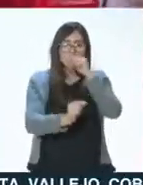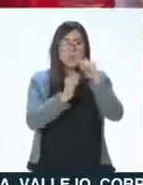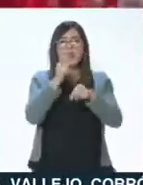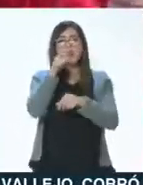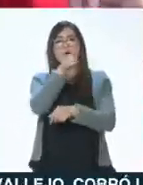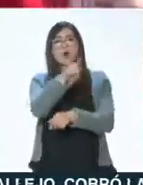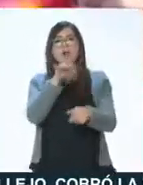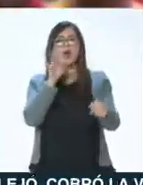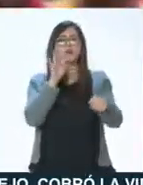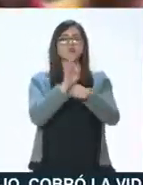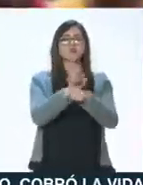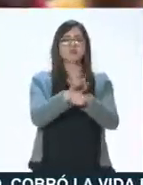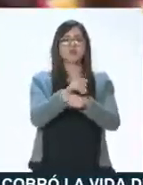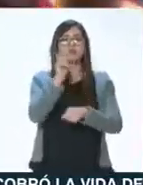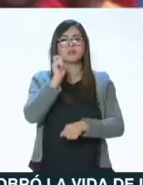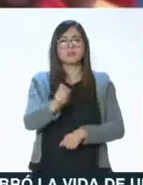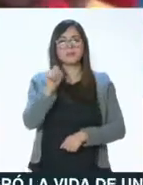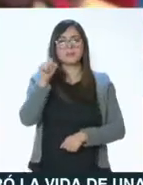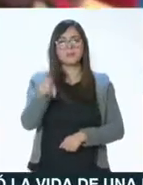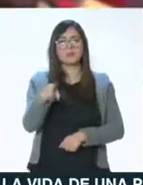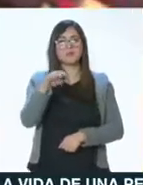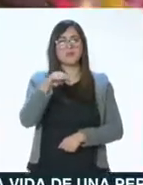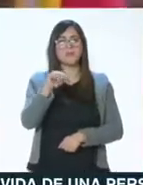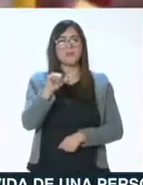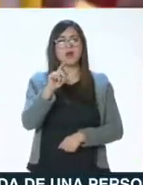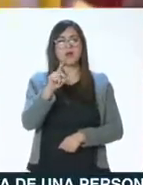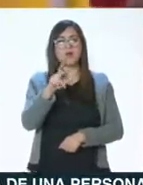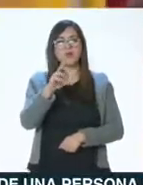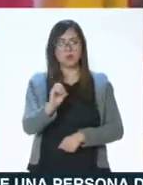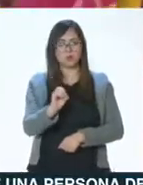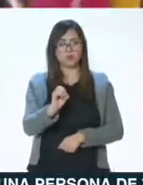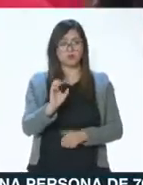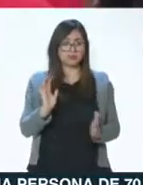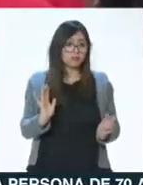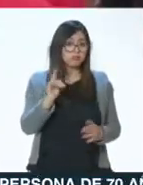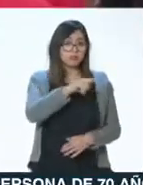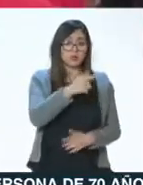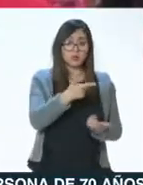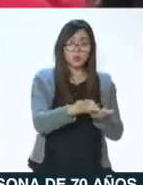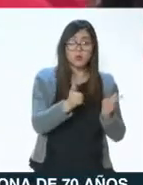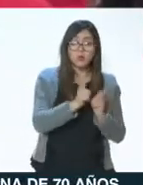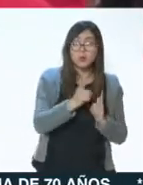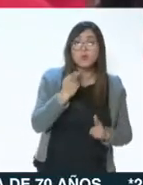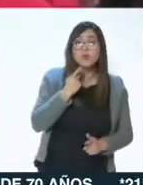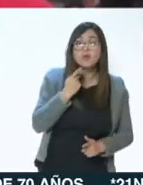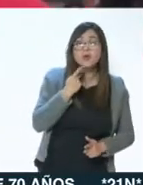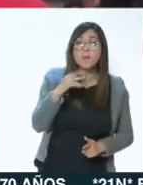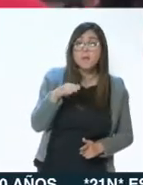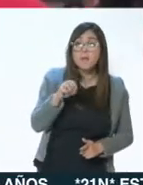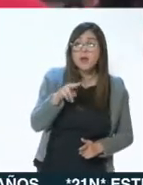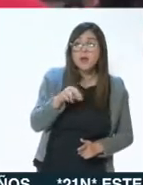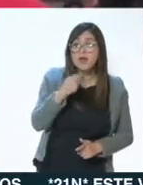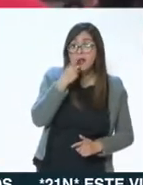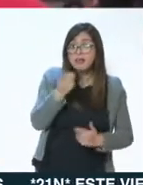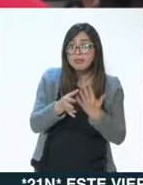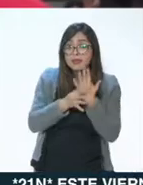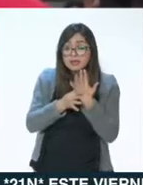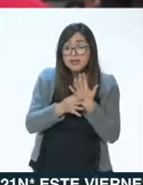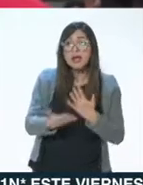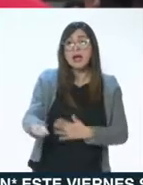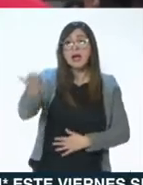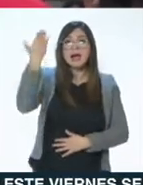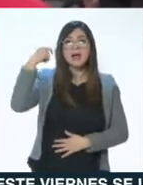respaldo y apoyo al régimen de Maduro. Morena afirma eso, incluso cuando su presidente era López